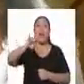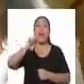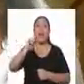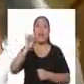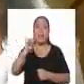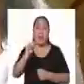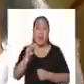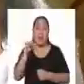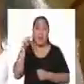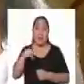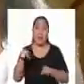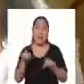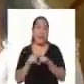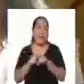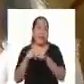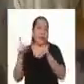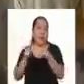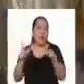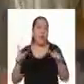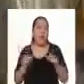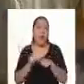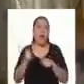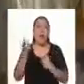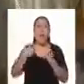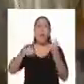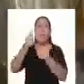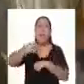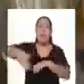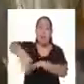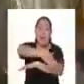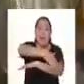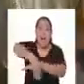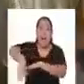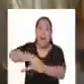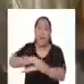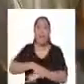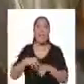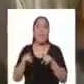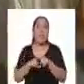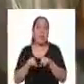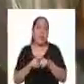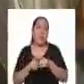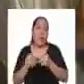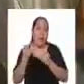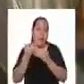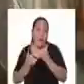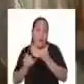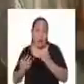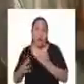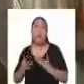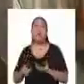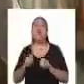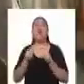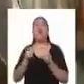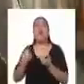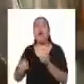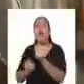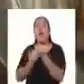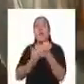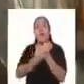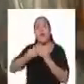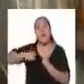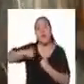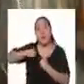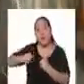zona de comercio ambulatorio en las calles, y que finalmente, con el apoyo de la